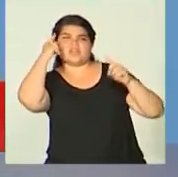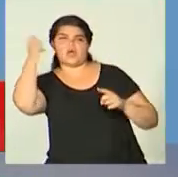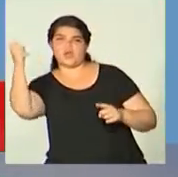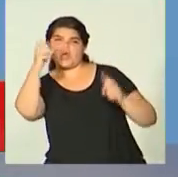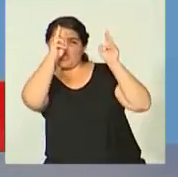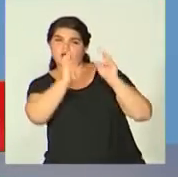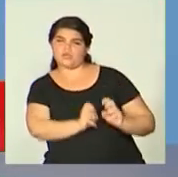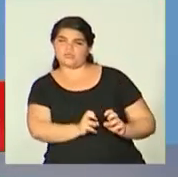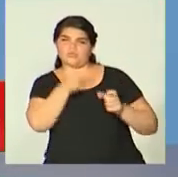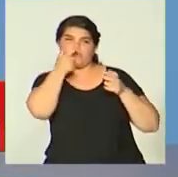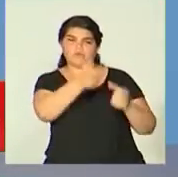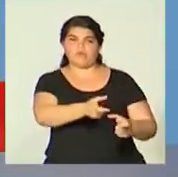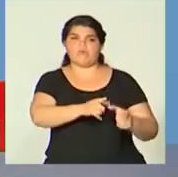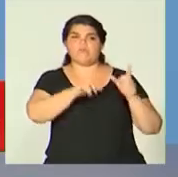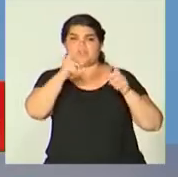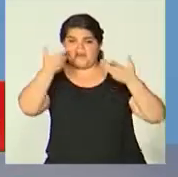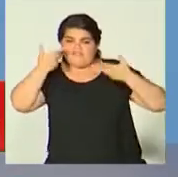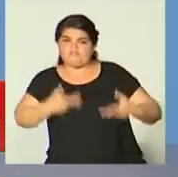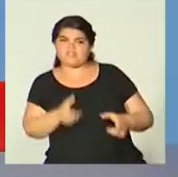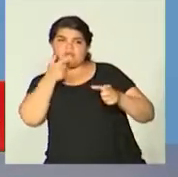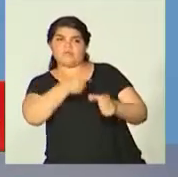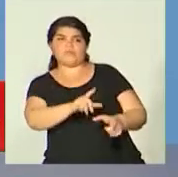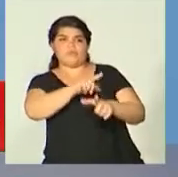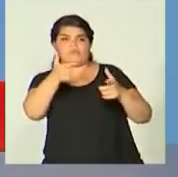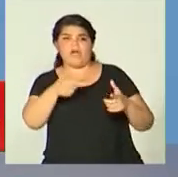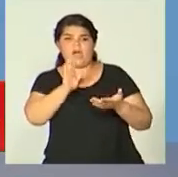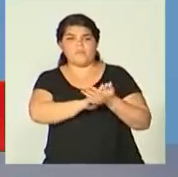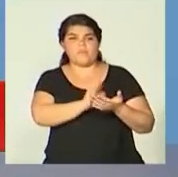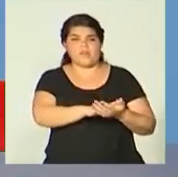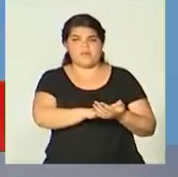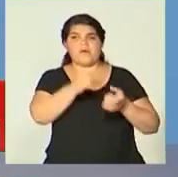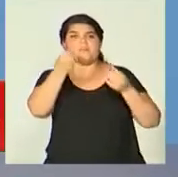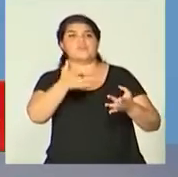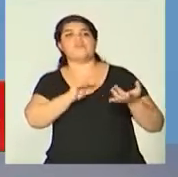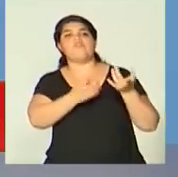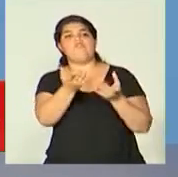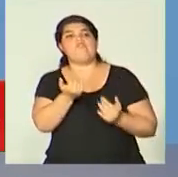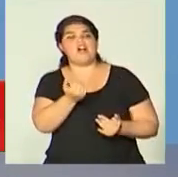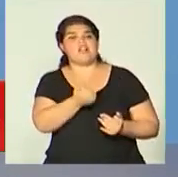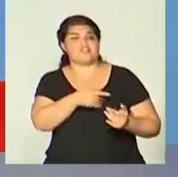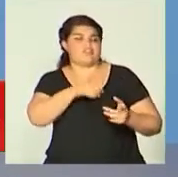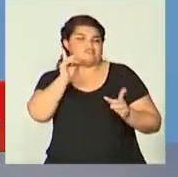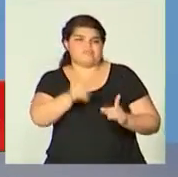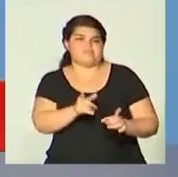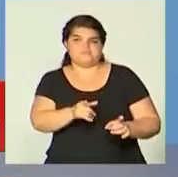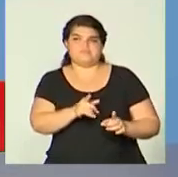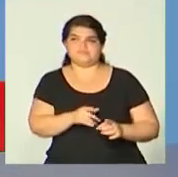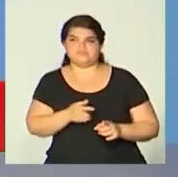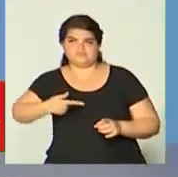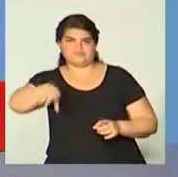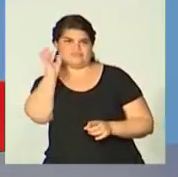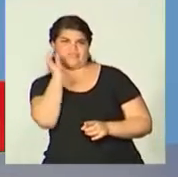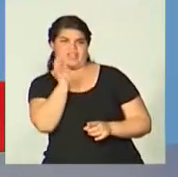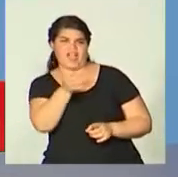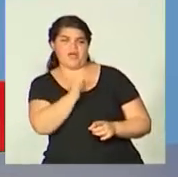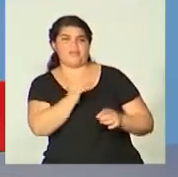mujeres todavía sigue habiendo una cultura machista que la vemos que nosotros siempre decimos el gran enemigo el